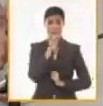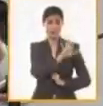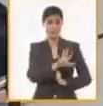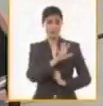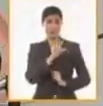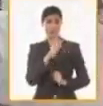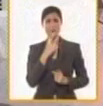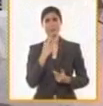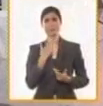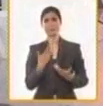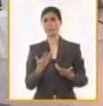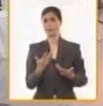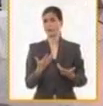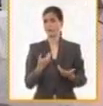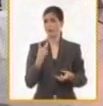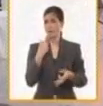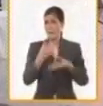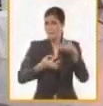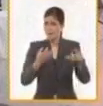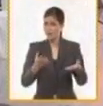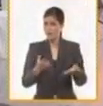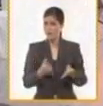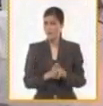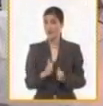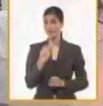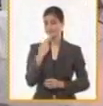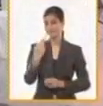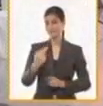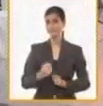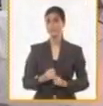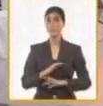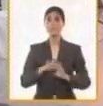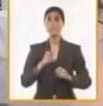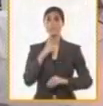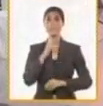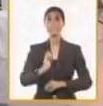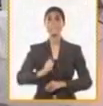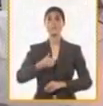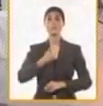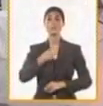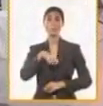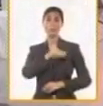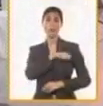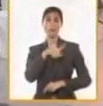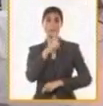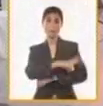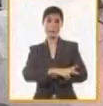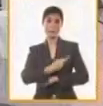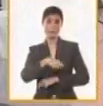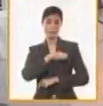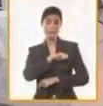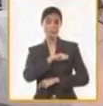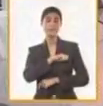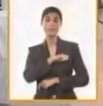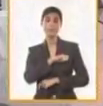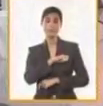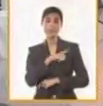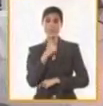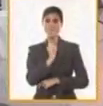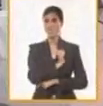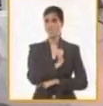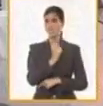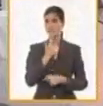¿Tiene base esto? Según el expresidente español Felipe González, que parece que quiere emular